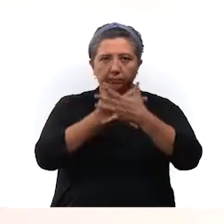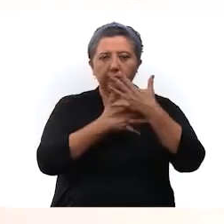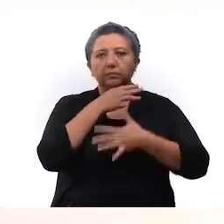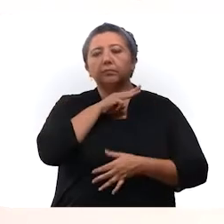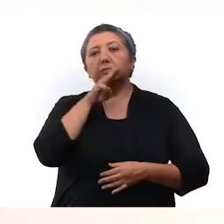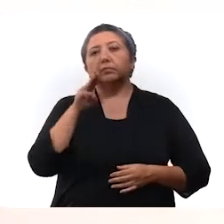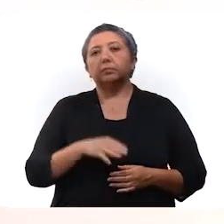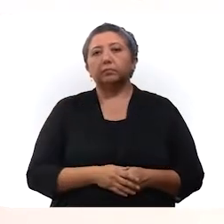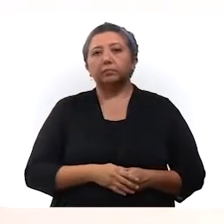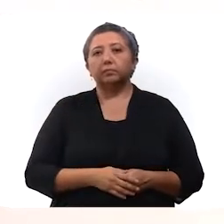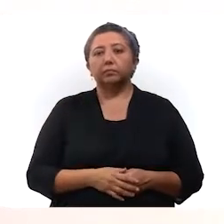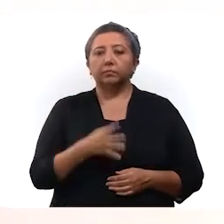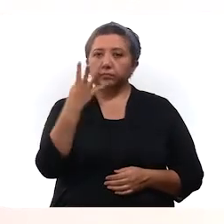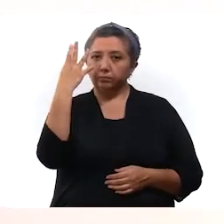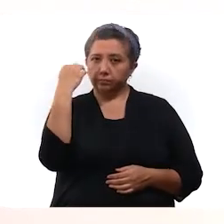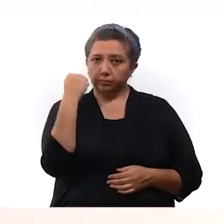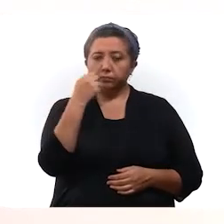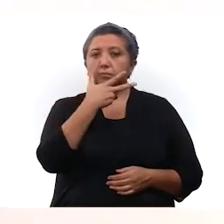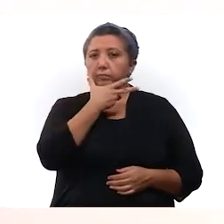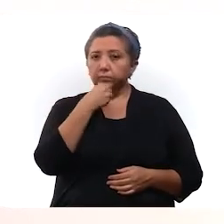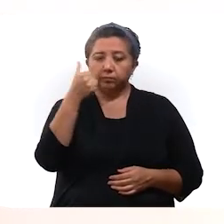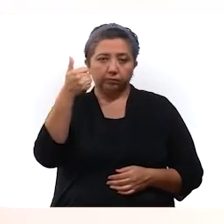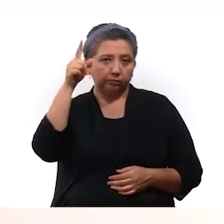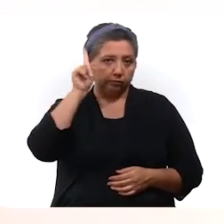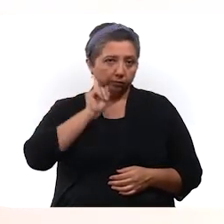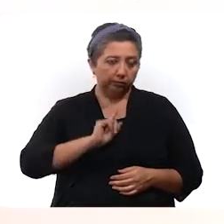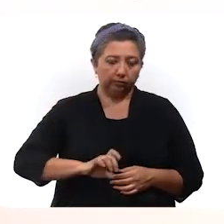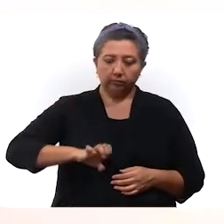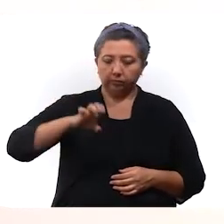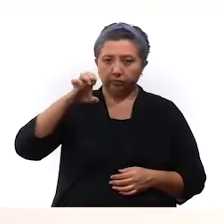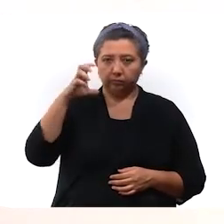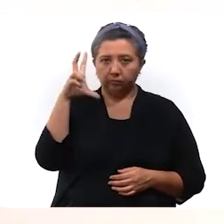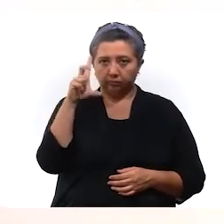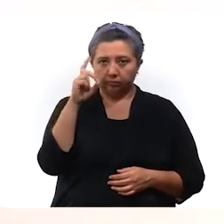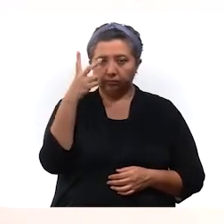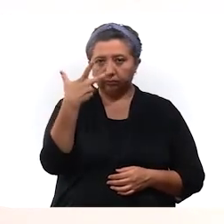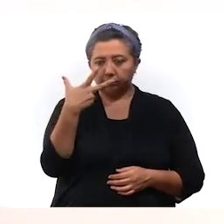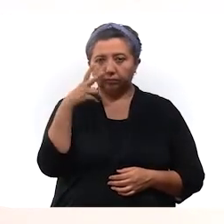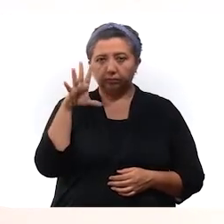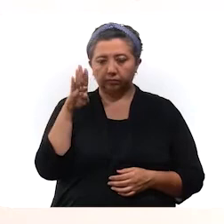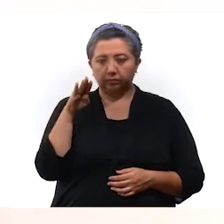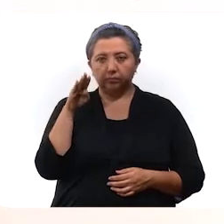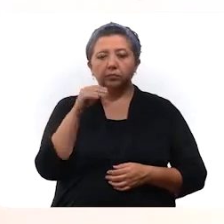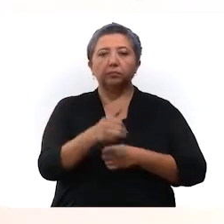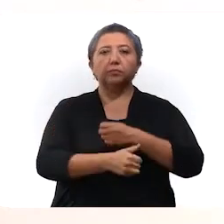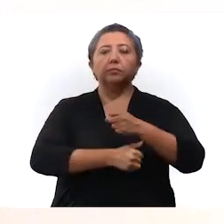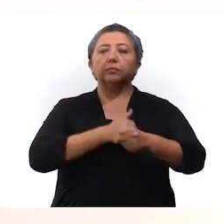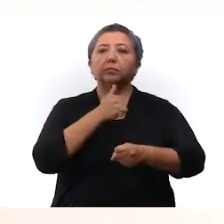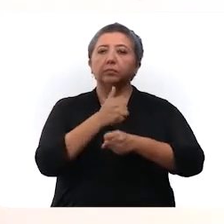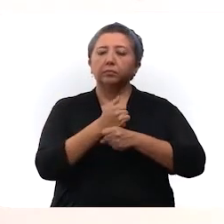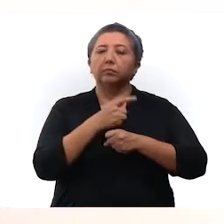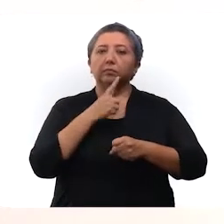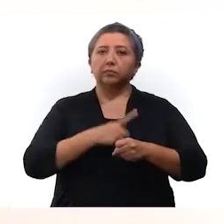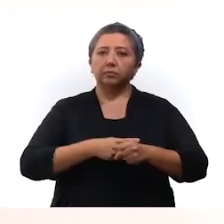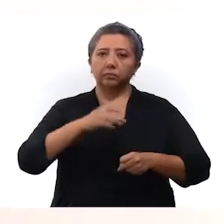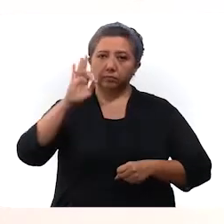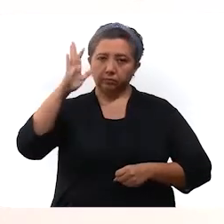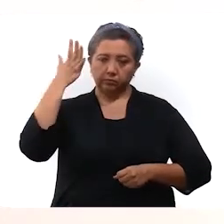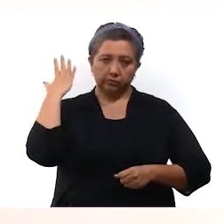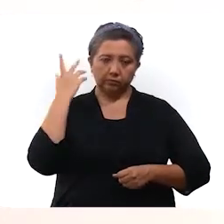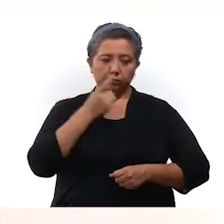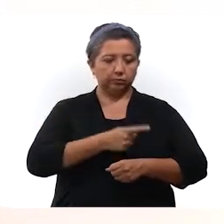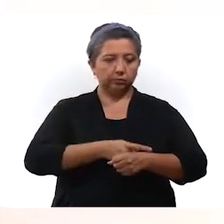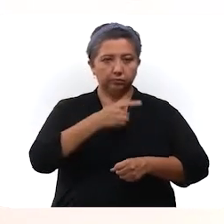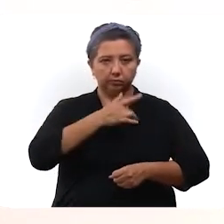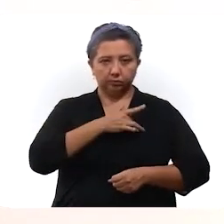15 fallecimientos. Son 9 hombres y 6 mujeres, de un rango de edad de 38 a 90 años. Sus principales